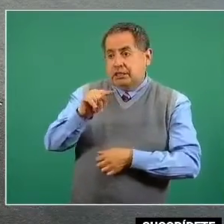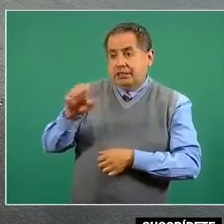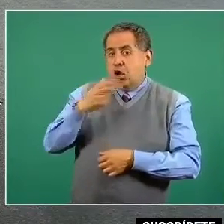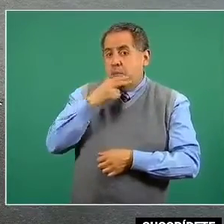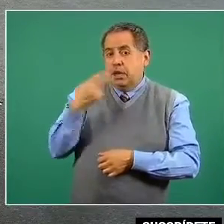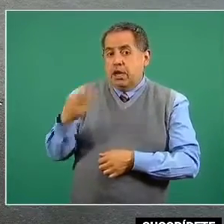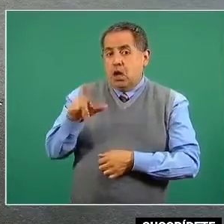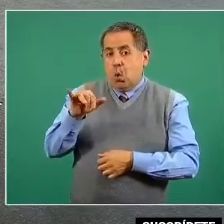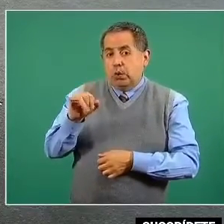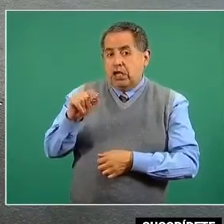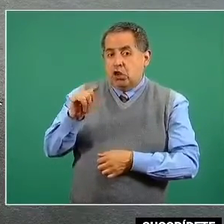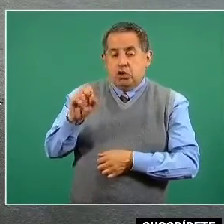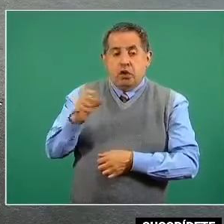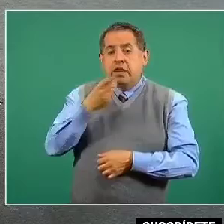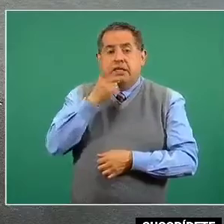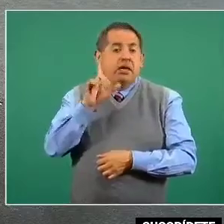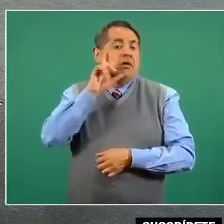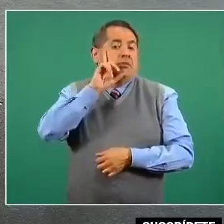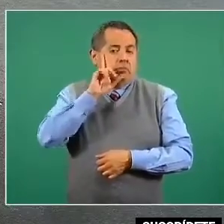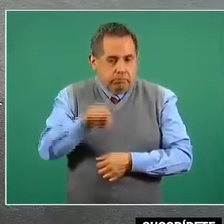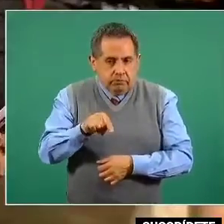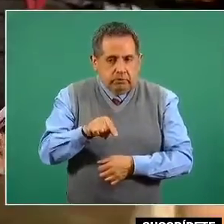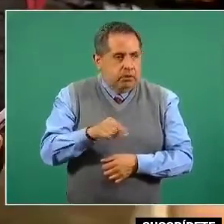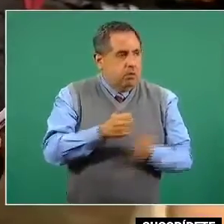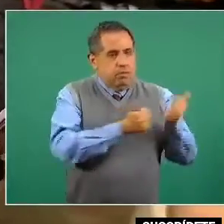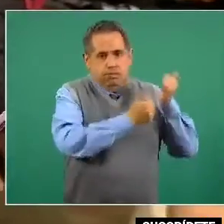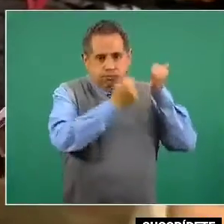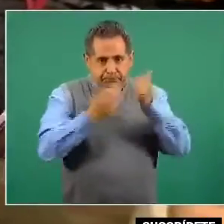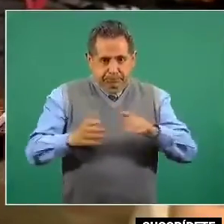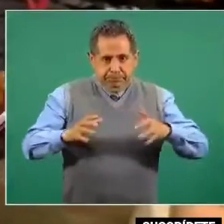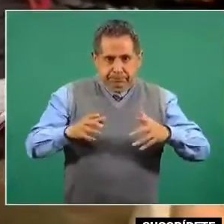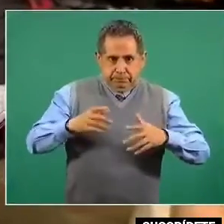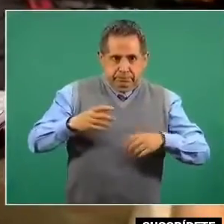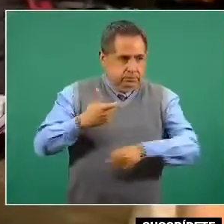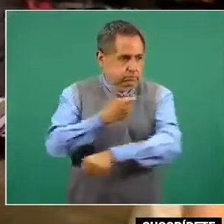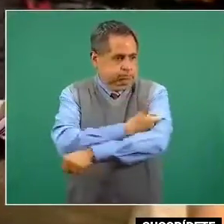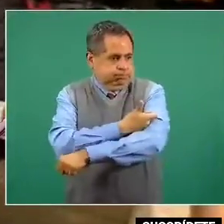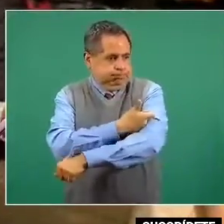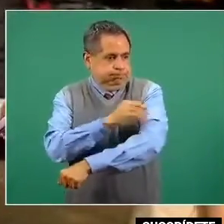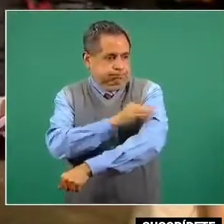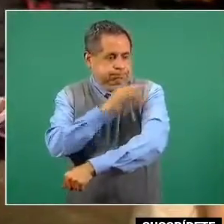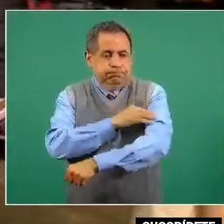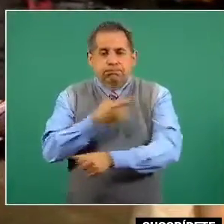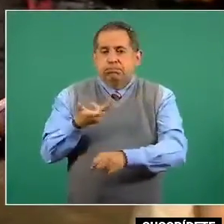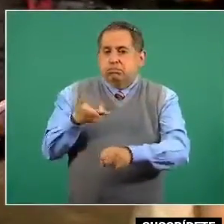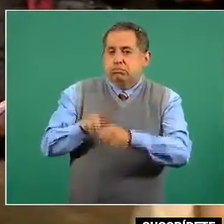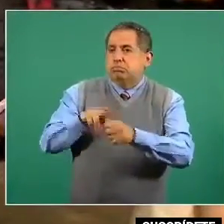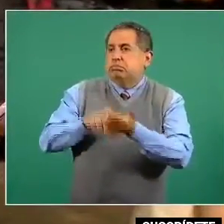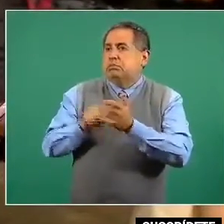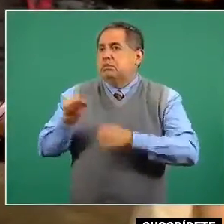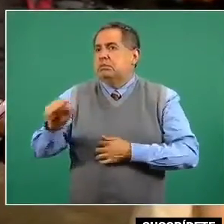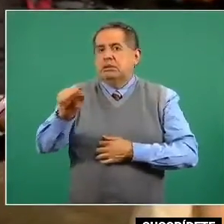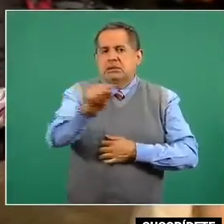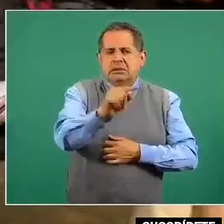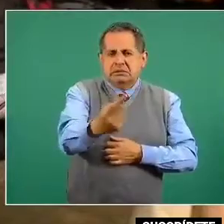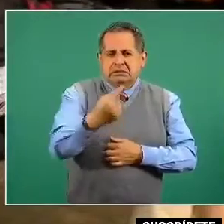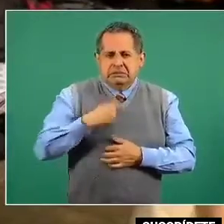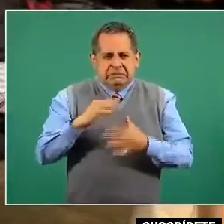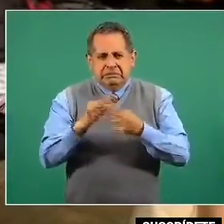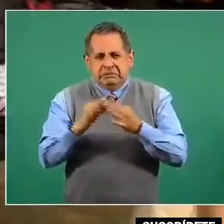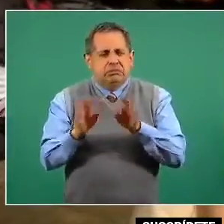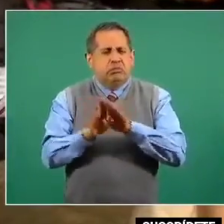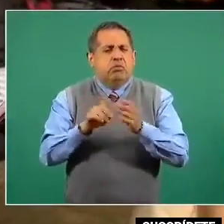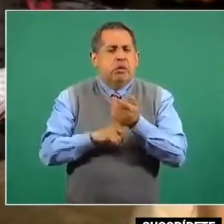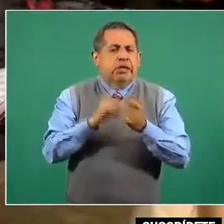mencionó que a partir de mañana, ya con este aumento, la vacunación se va a llevar a cabo en los hospitales. Si nos pudiera detallar un poco sobre